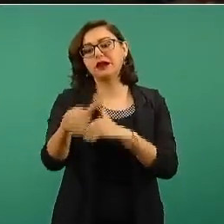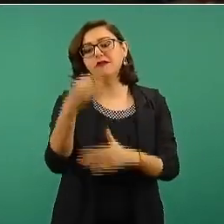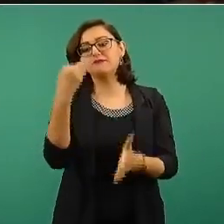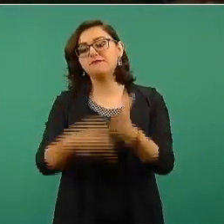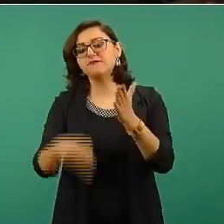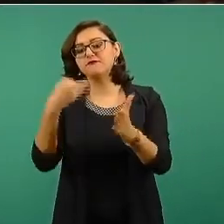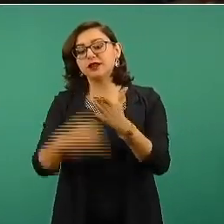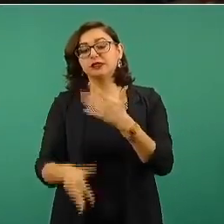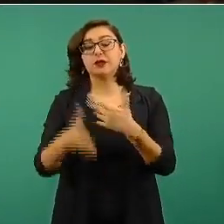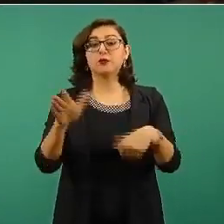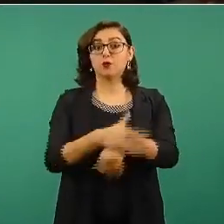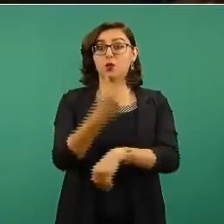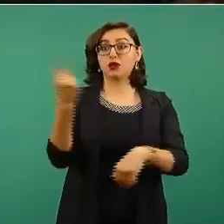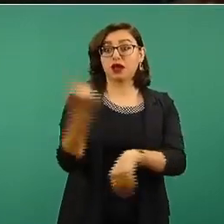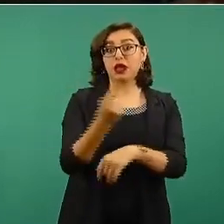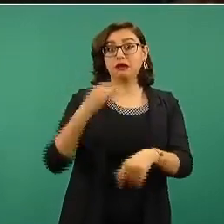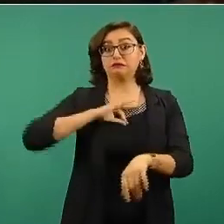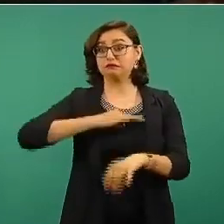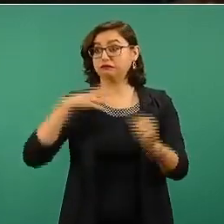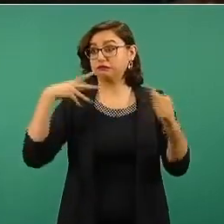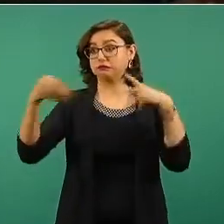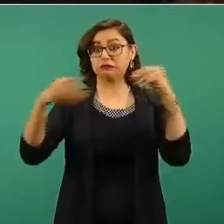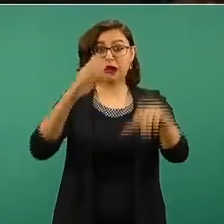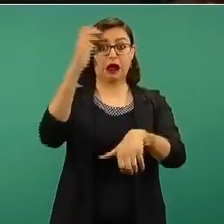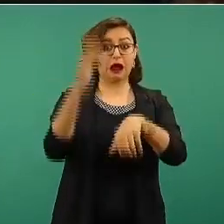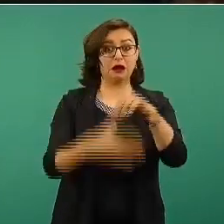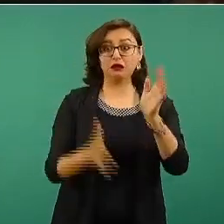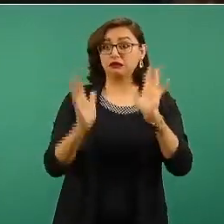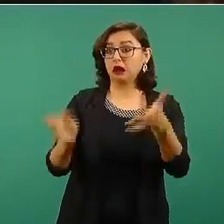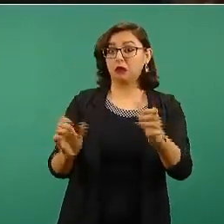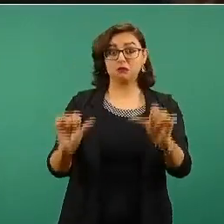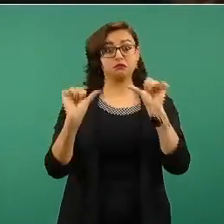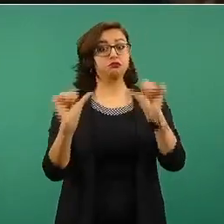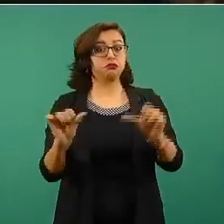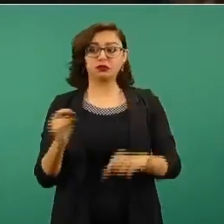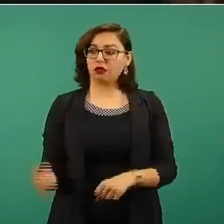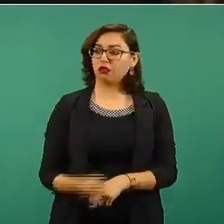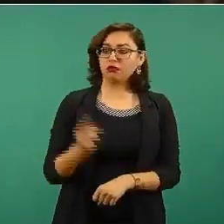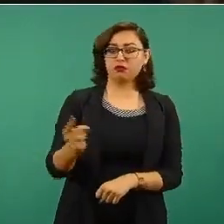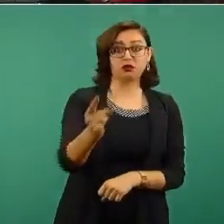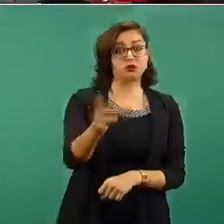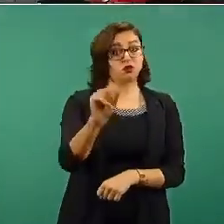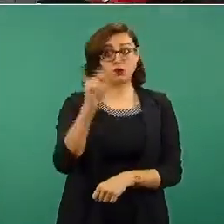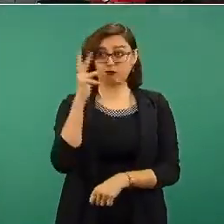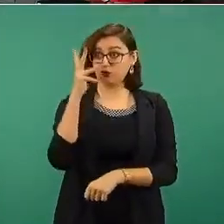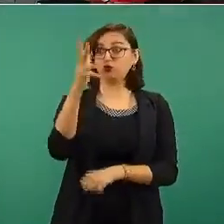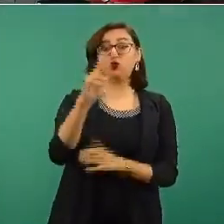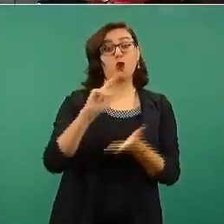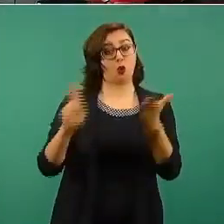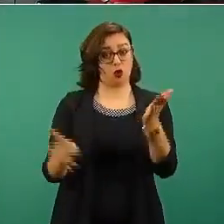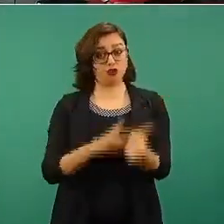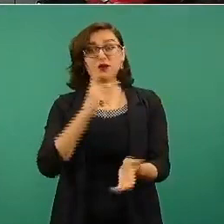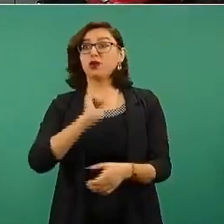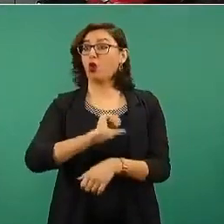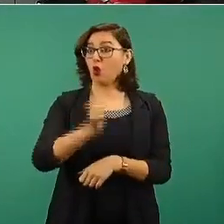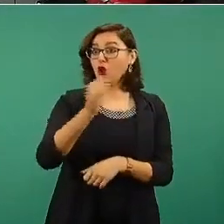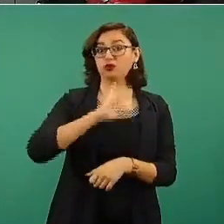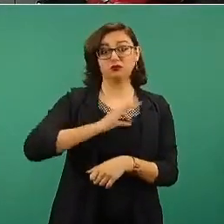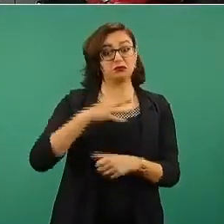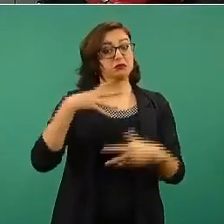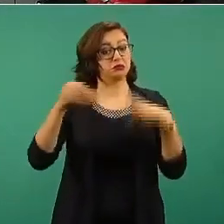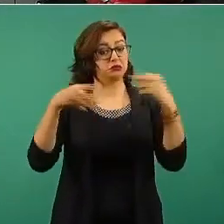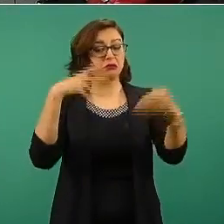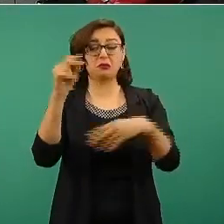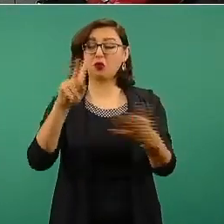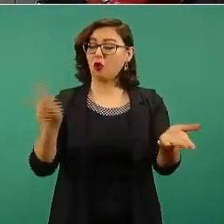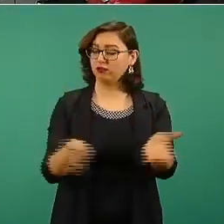ser la última pandemia, sino que vendrán muchas más y que esto no vaya a ser un problema hacia el futuro? Bueno, pero como ustedes